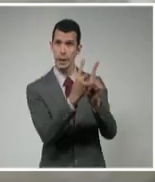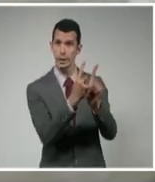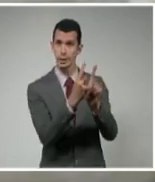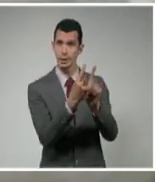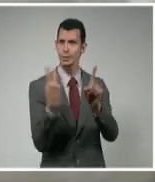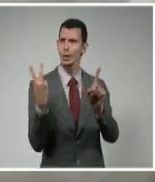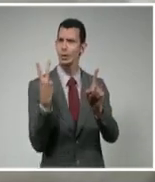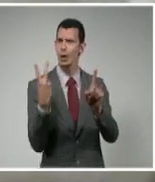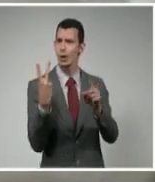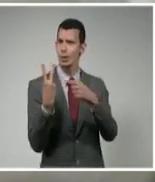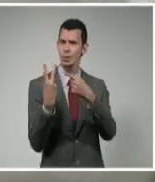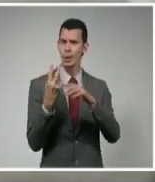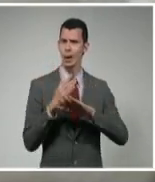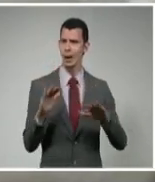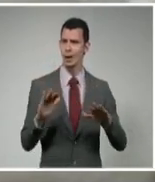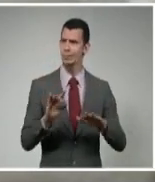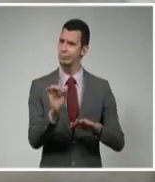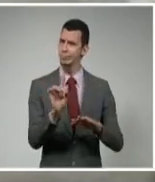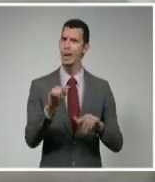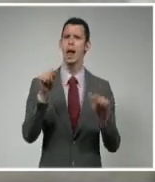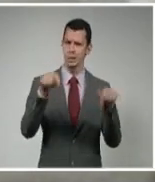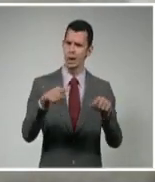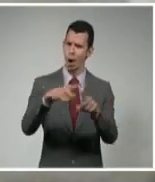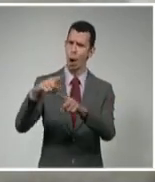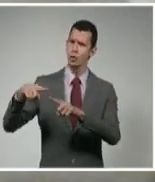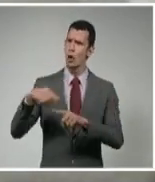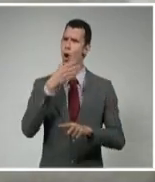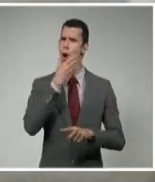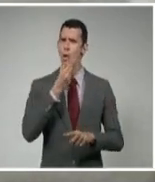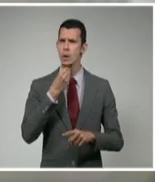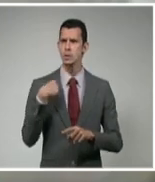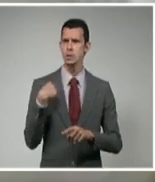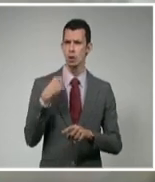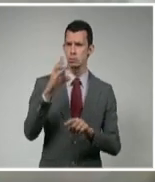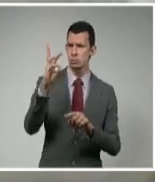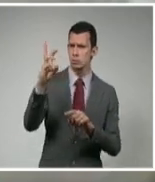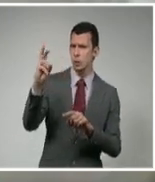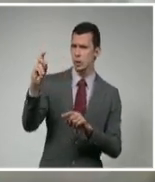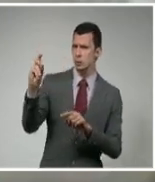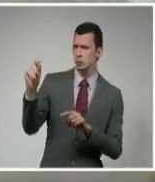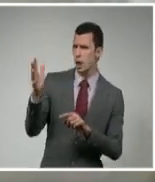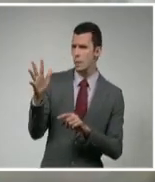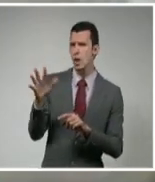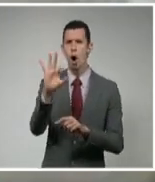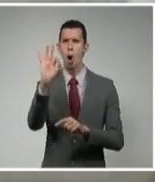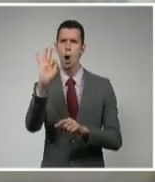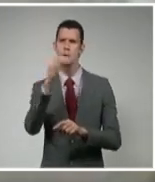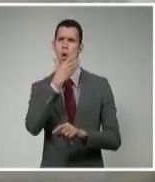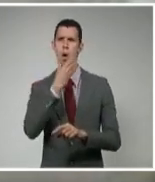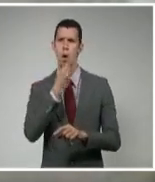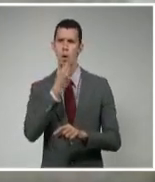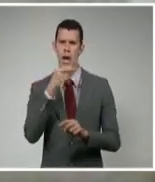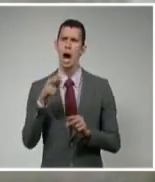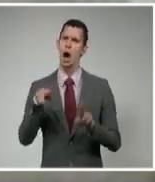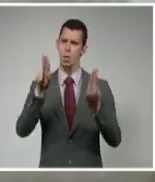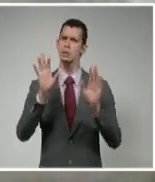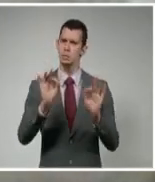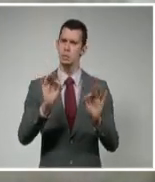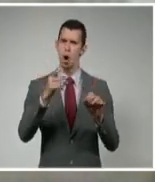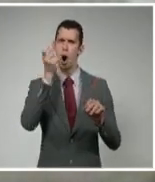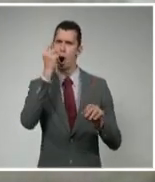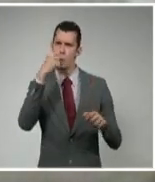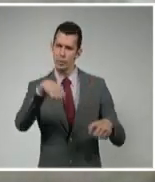eran entre todos, y contándolo a mi primo también, éramos 8 gente. Y no había como el hombre que era el que